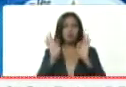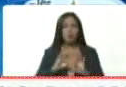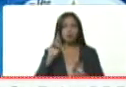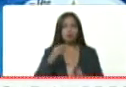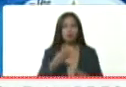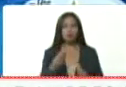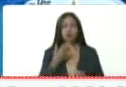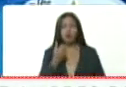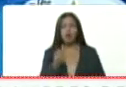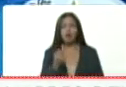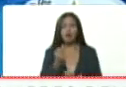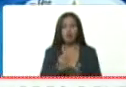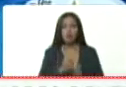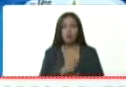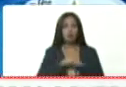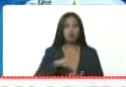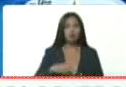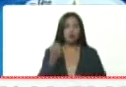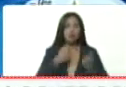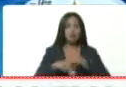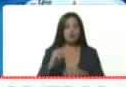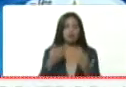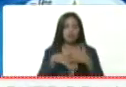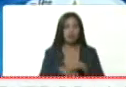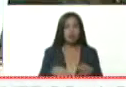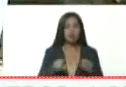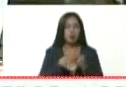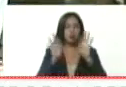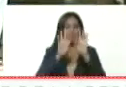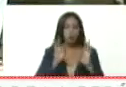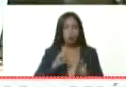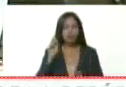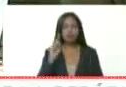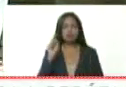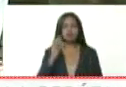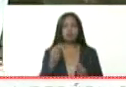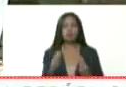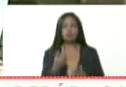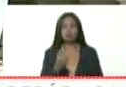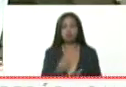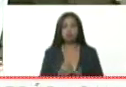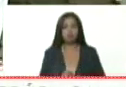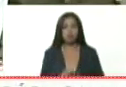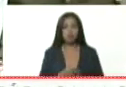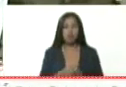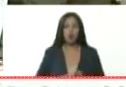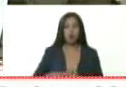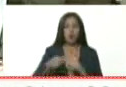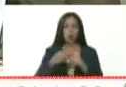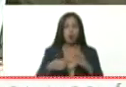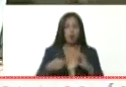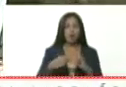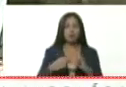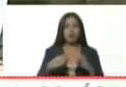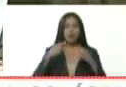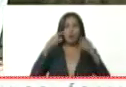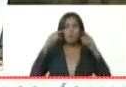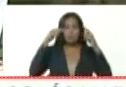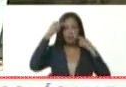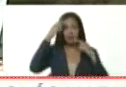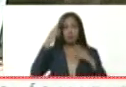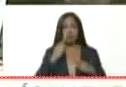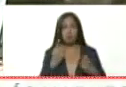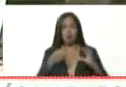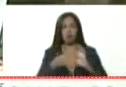la ayuda de las unidades populares de defensa integral necesito mucho la ayuda de las unidades bolívar chávez